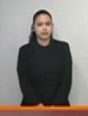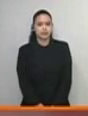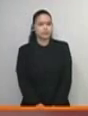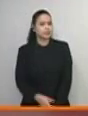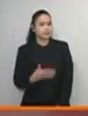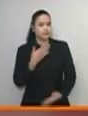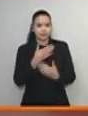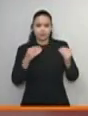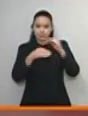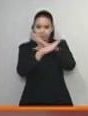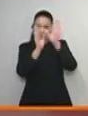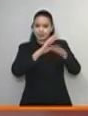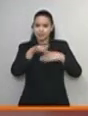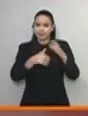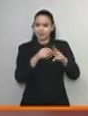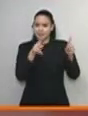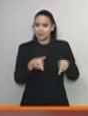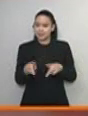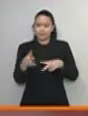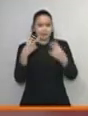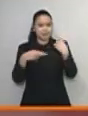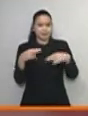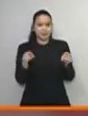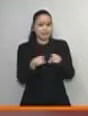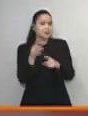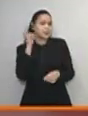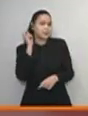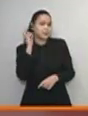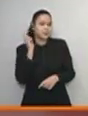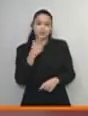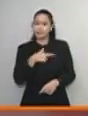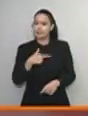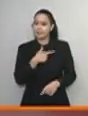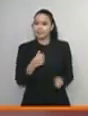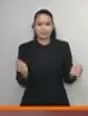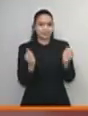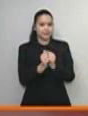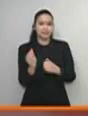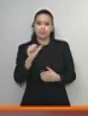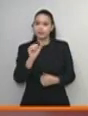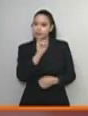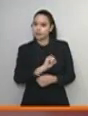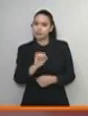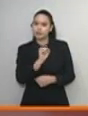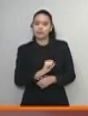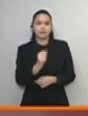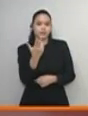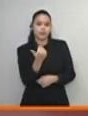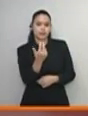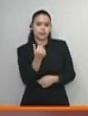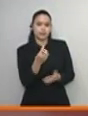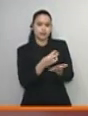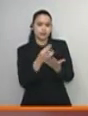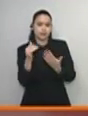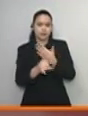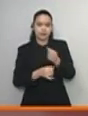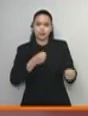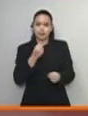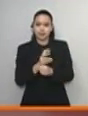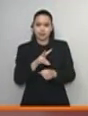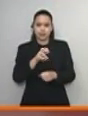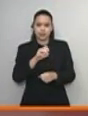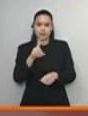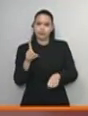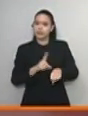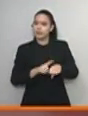Muy buenos días a todos nuestros televidentes y oyentes. Es un placer para mí acompañarte hoy jueves 13 de mayo del 2021 cuando el reloj ya marca las